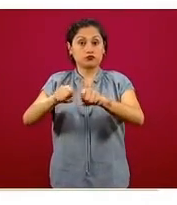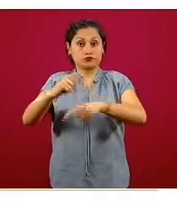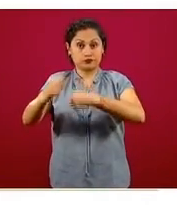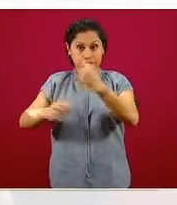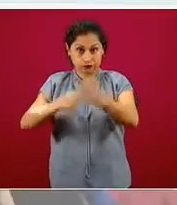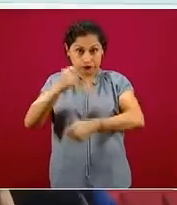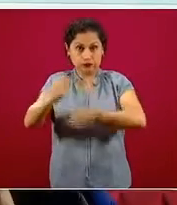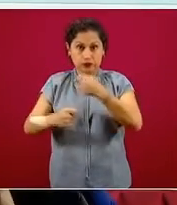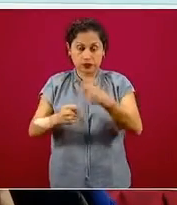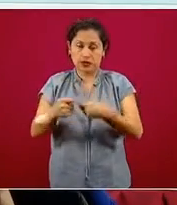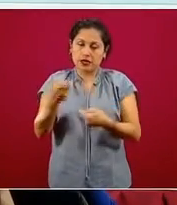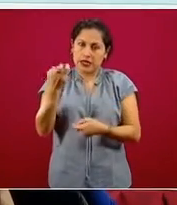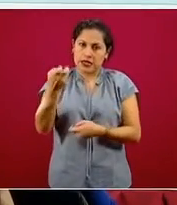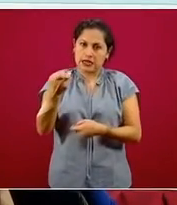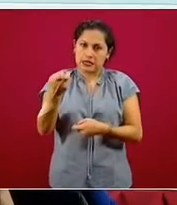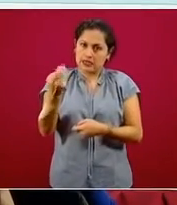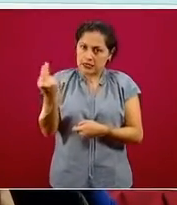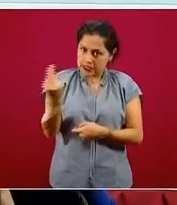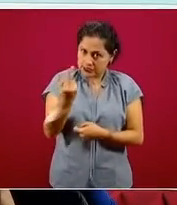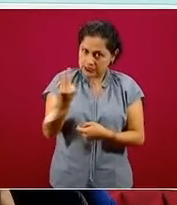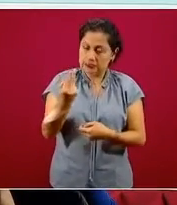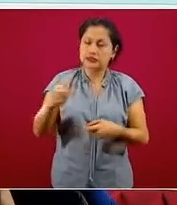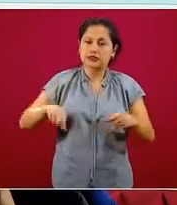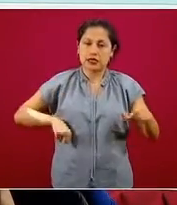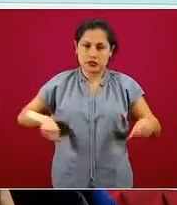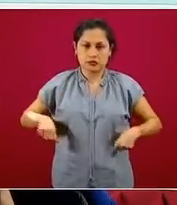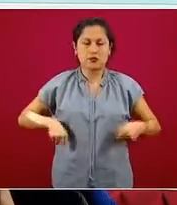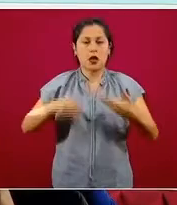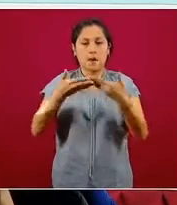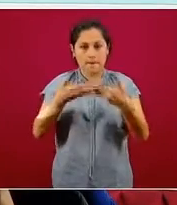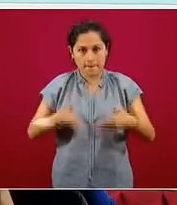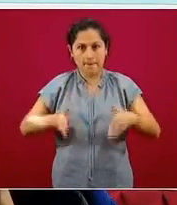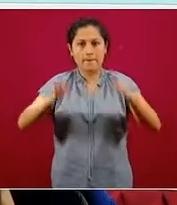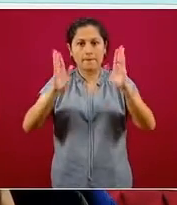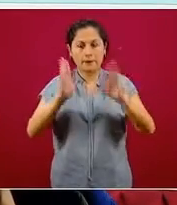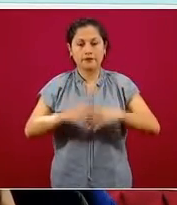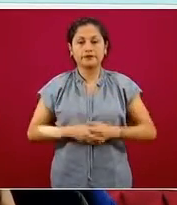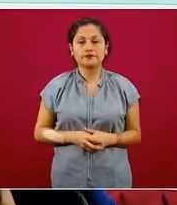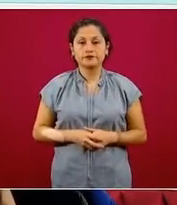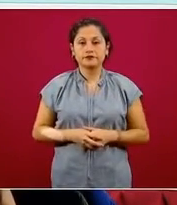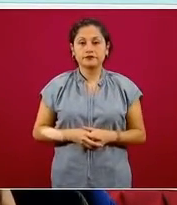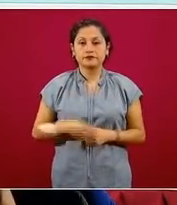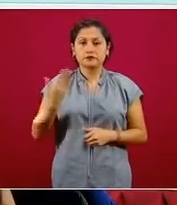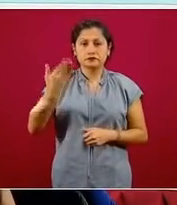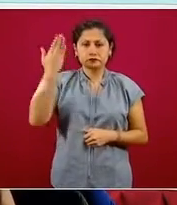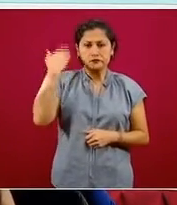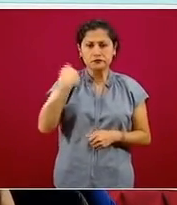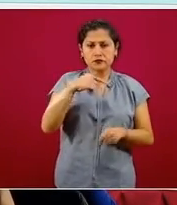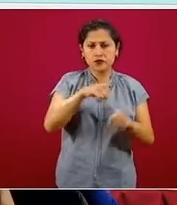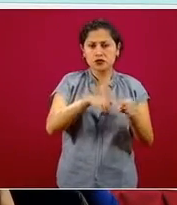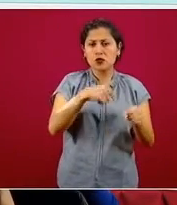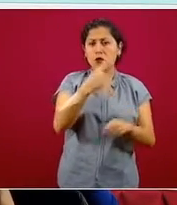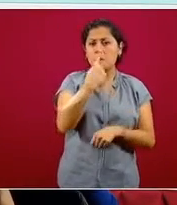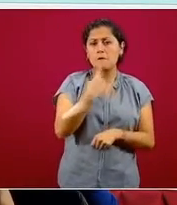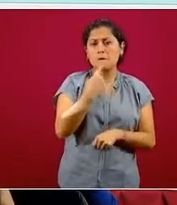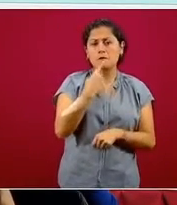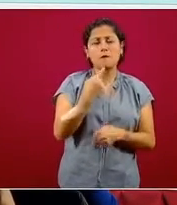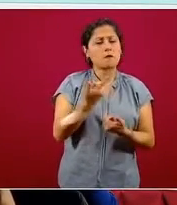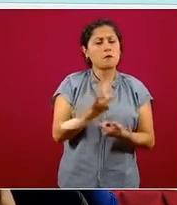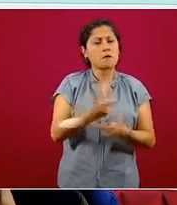tienen que adquirir sus alimentos, sus insumos de limpieza, por lo tanto desde el rojo siempre se permitió un aforo